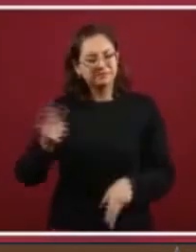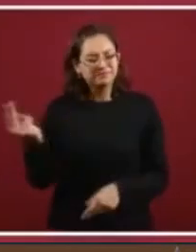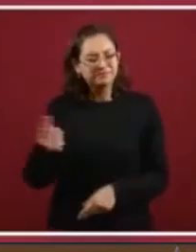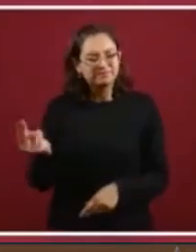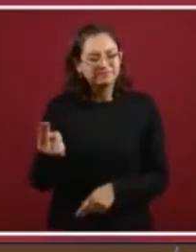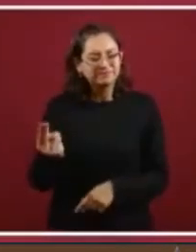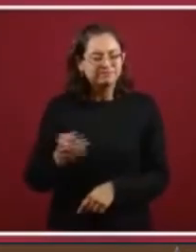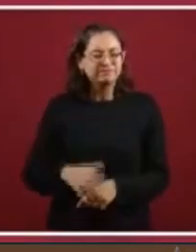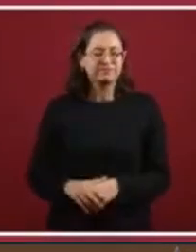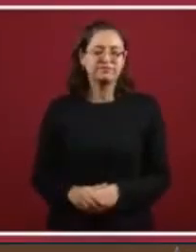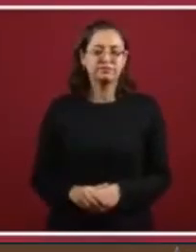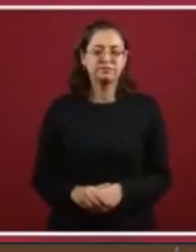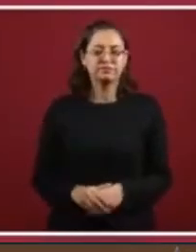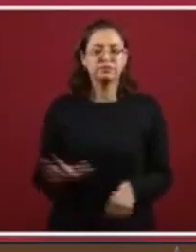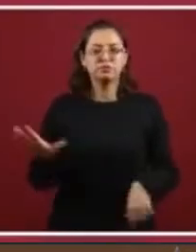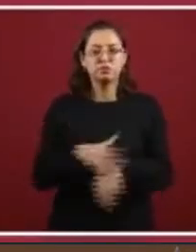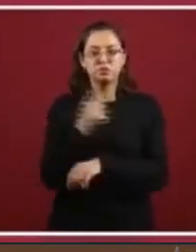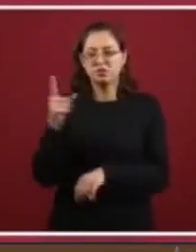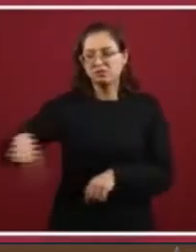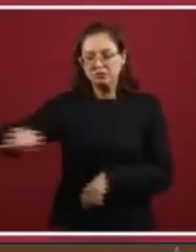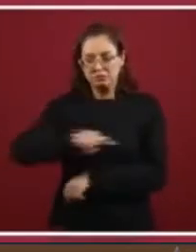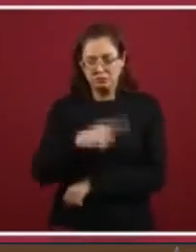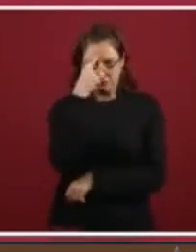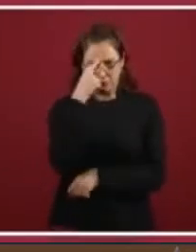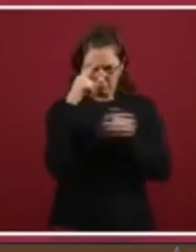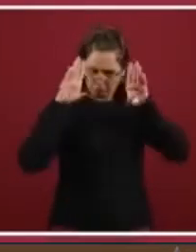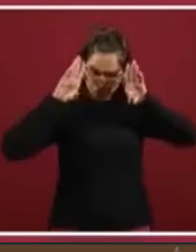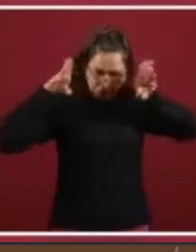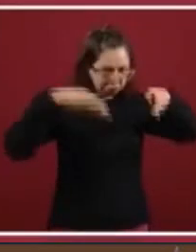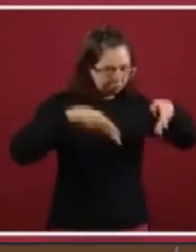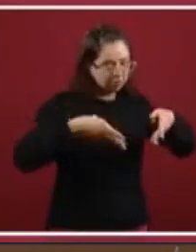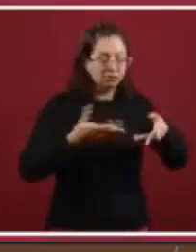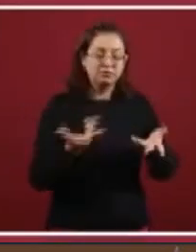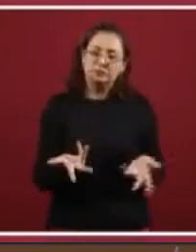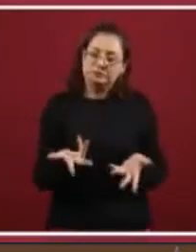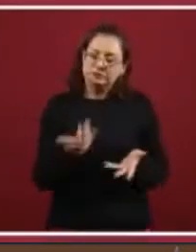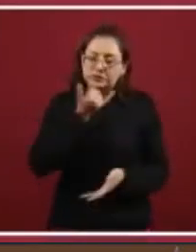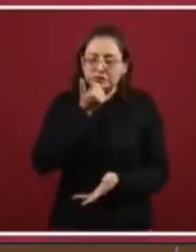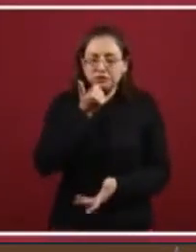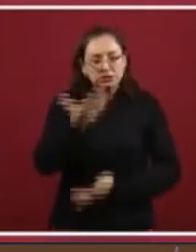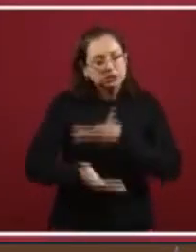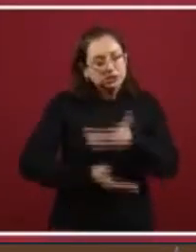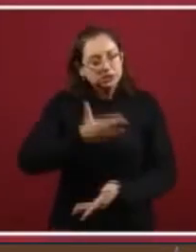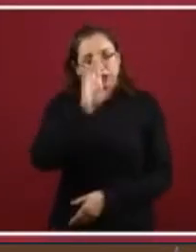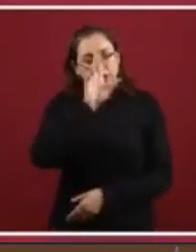porque se enajenan con todo respeto